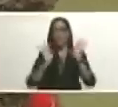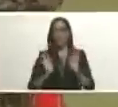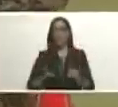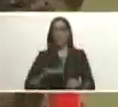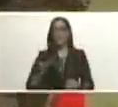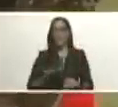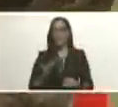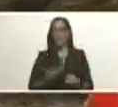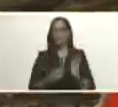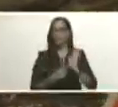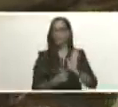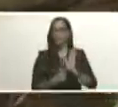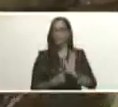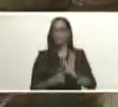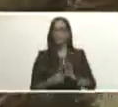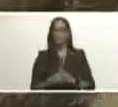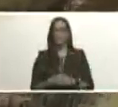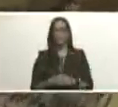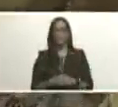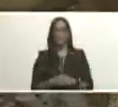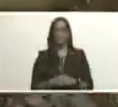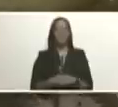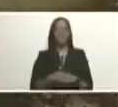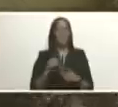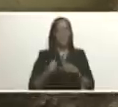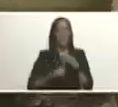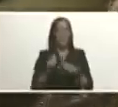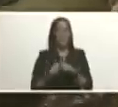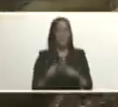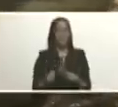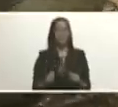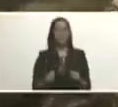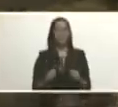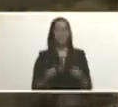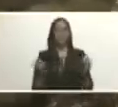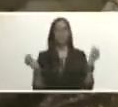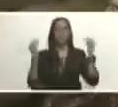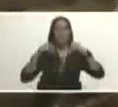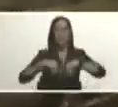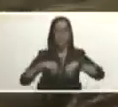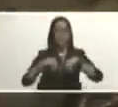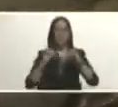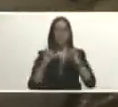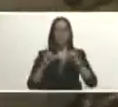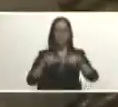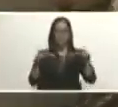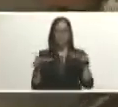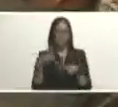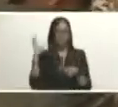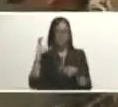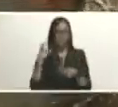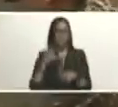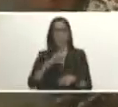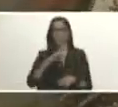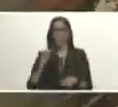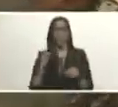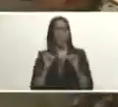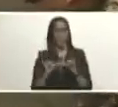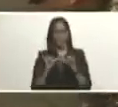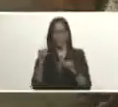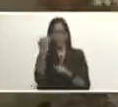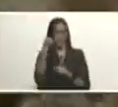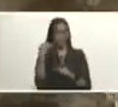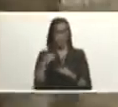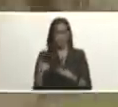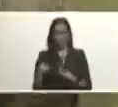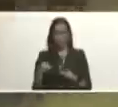relevante. Estas herramientas se pueden adaptar porque la misma situación de Caracas no es la misma del Zulia. Claro. La del Zulia no es la misma de San